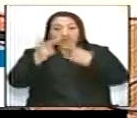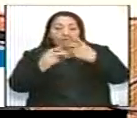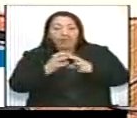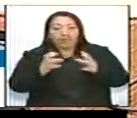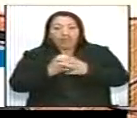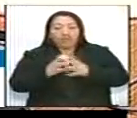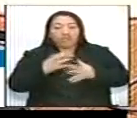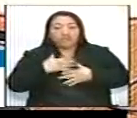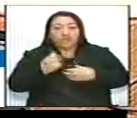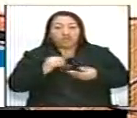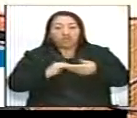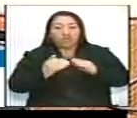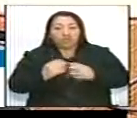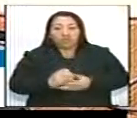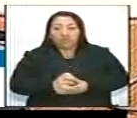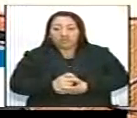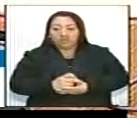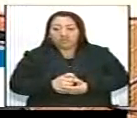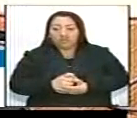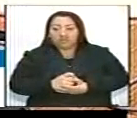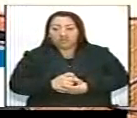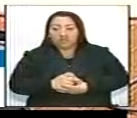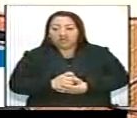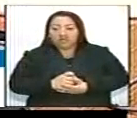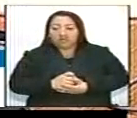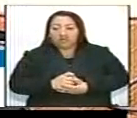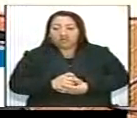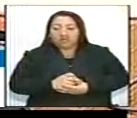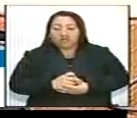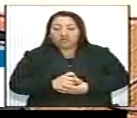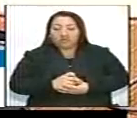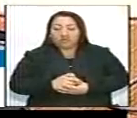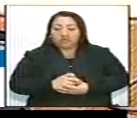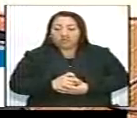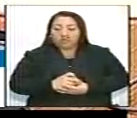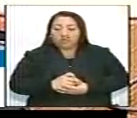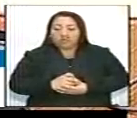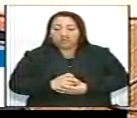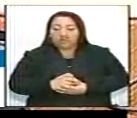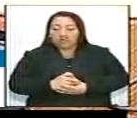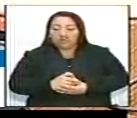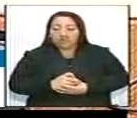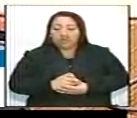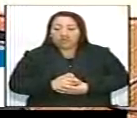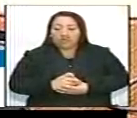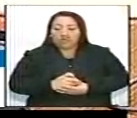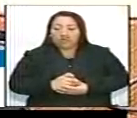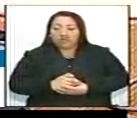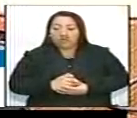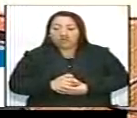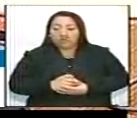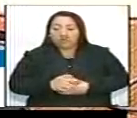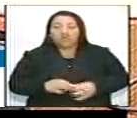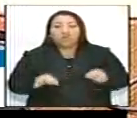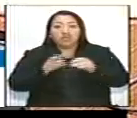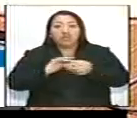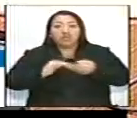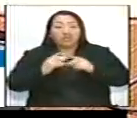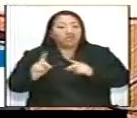Y la salud comunitaria es importantísima en cualquier sistema de salud del mundo. Si la comunidad no está